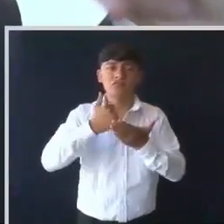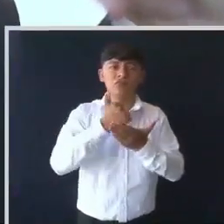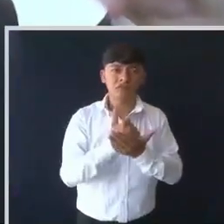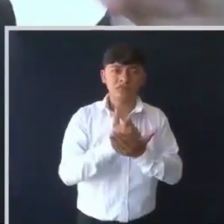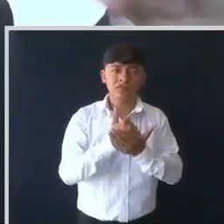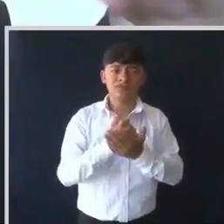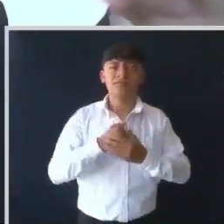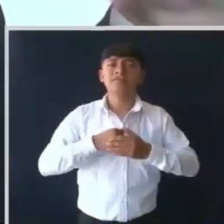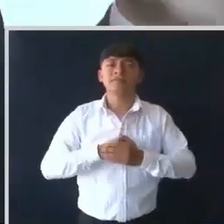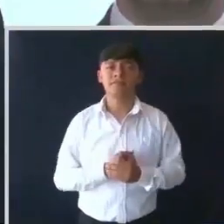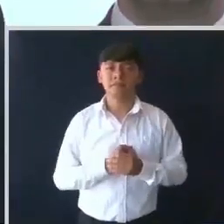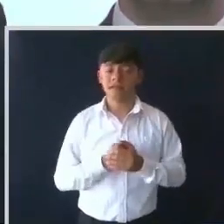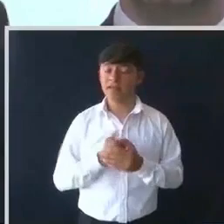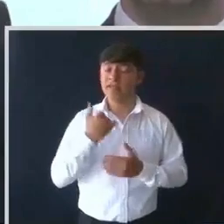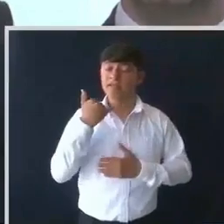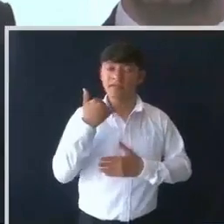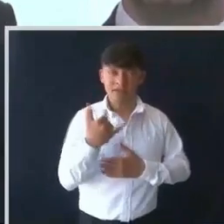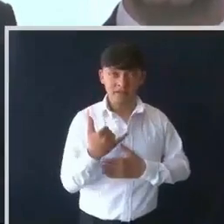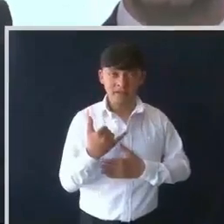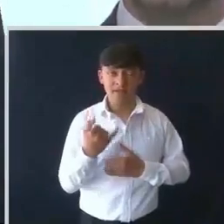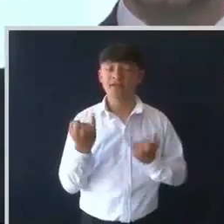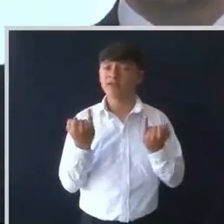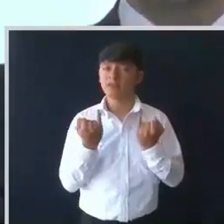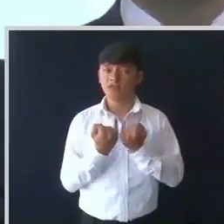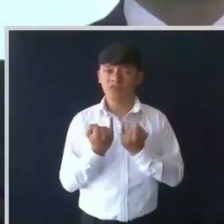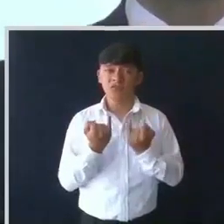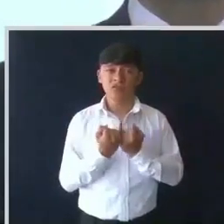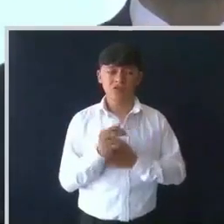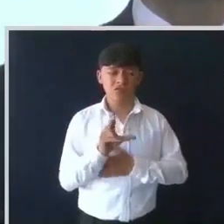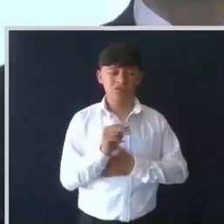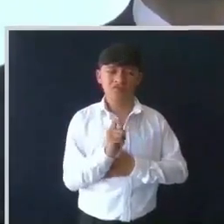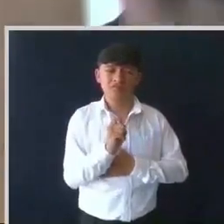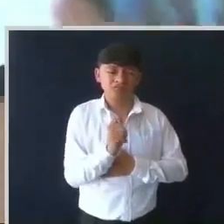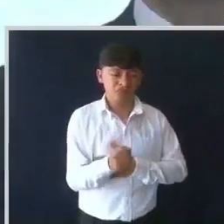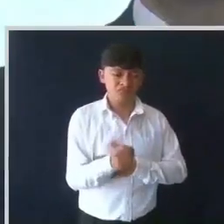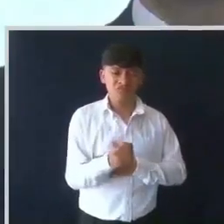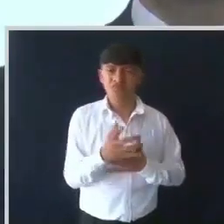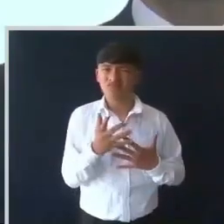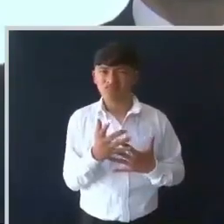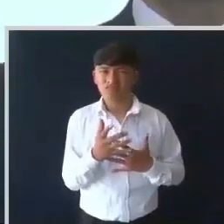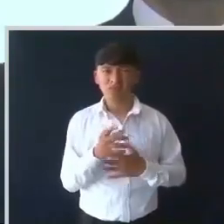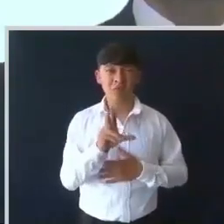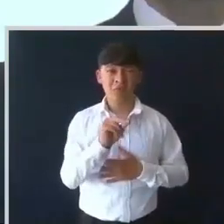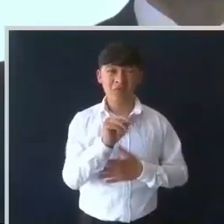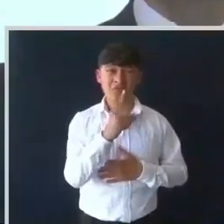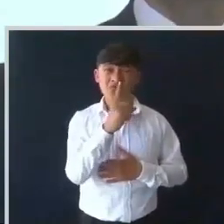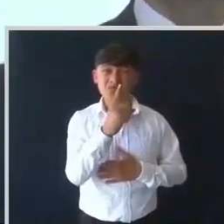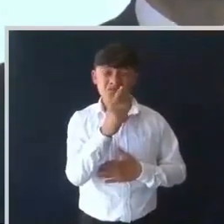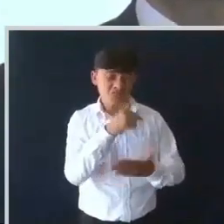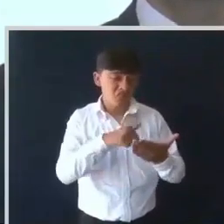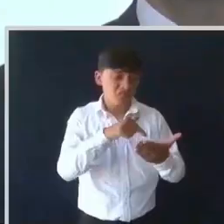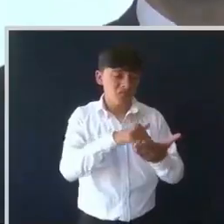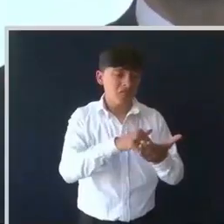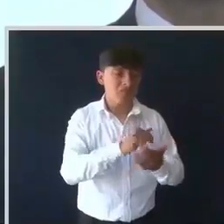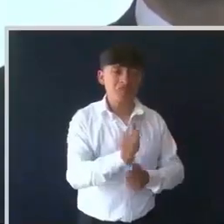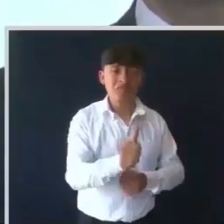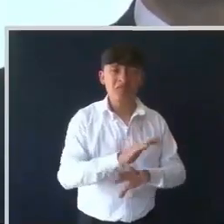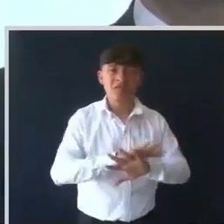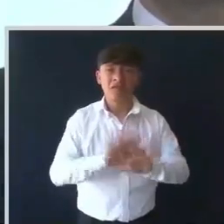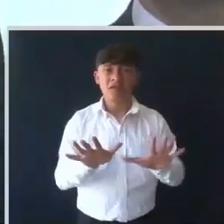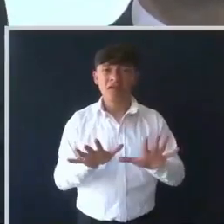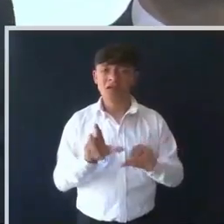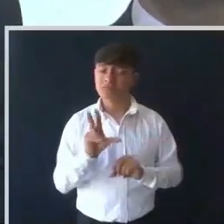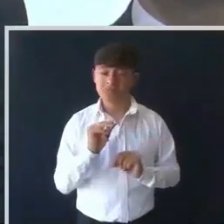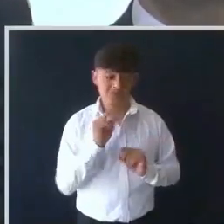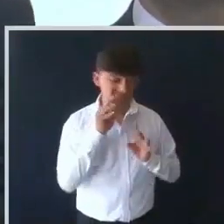Y esto no es más que el tener en un solo lugar la